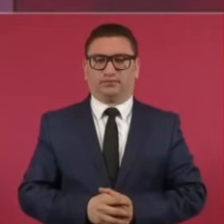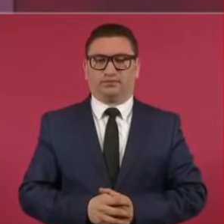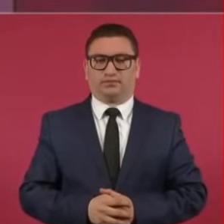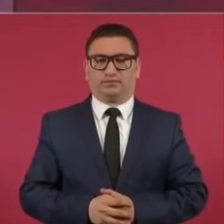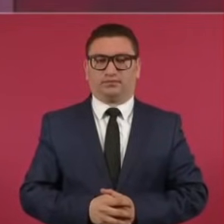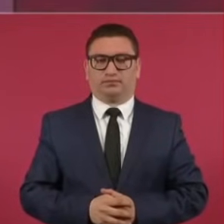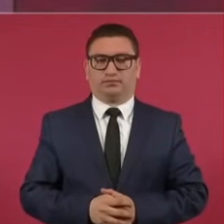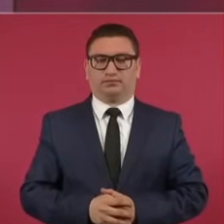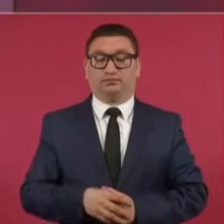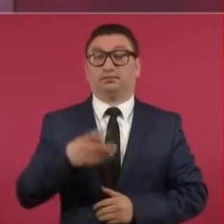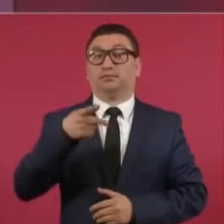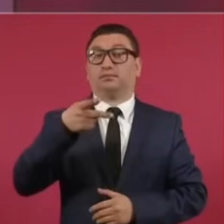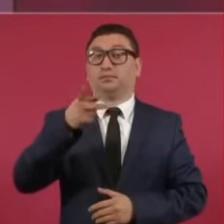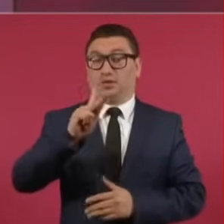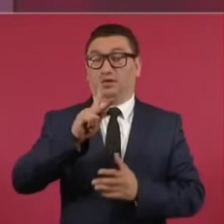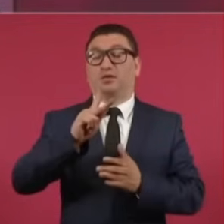Pero todavía falta.